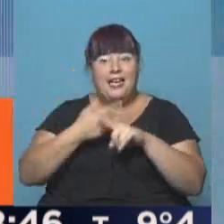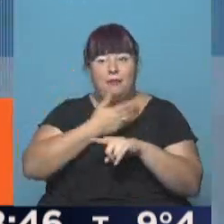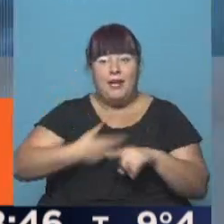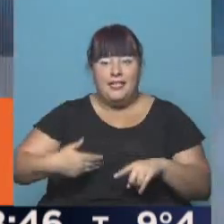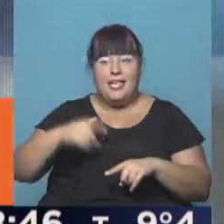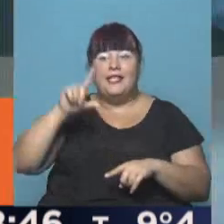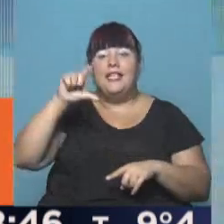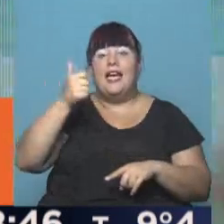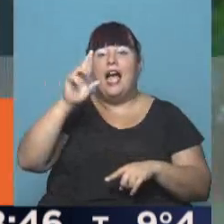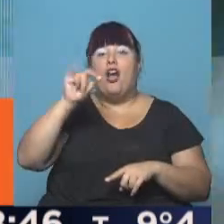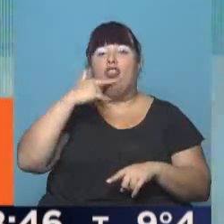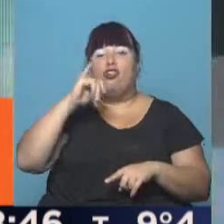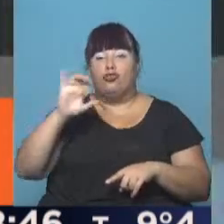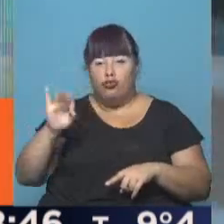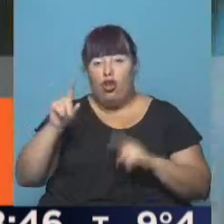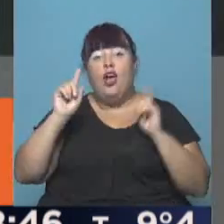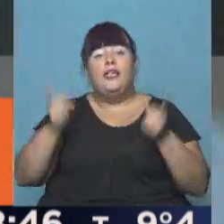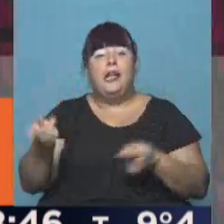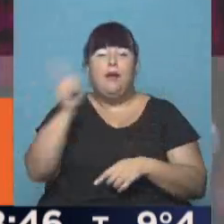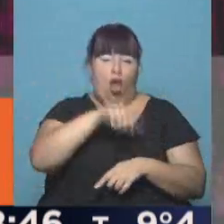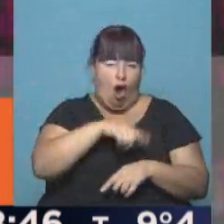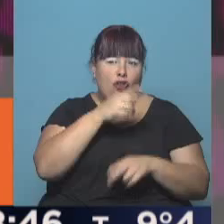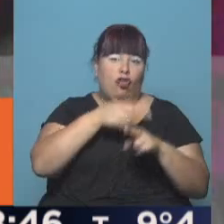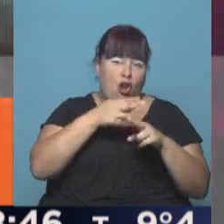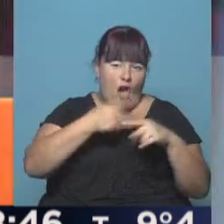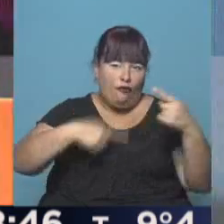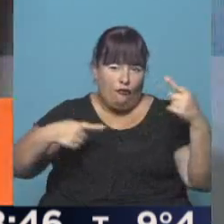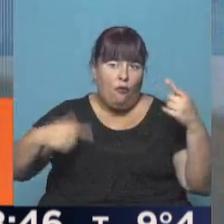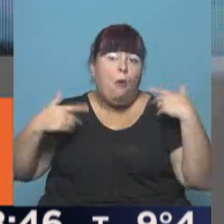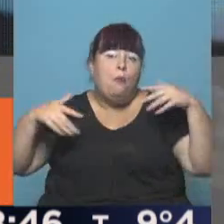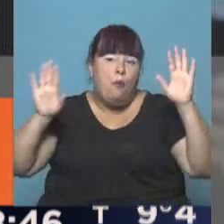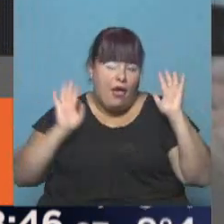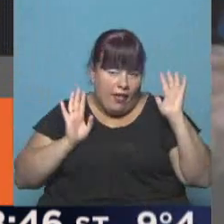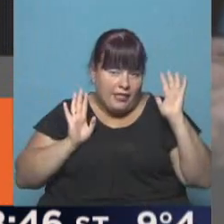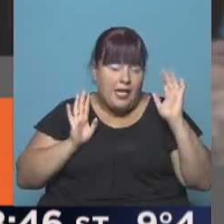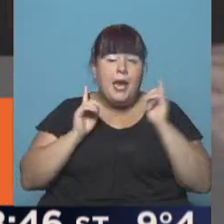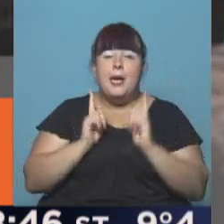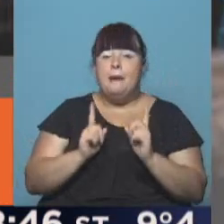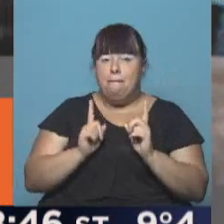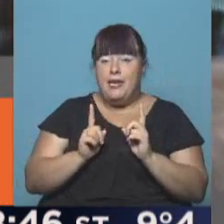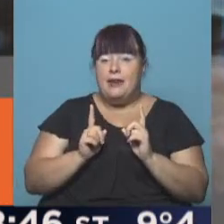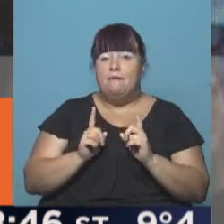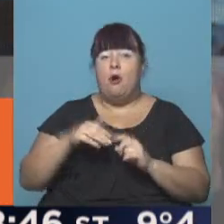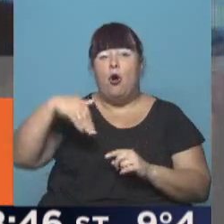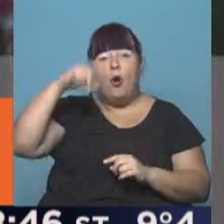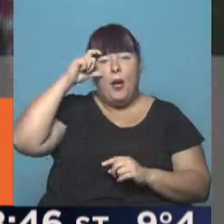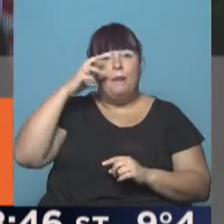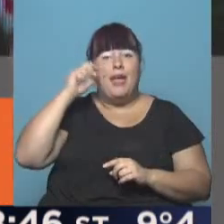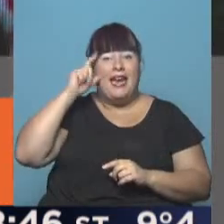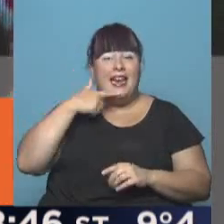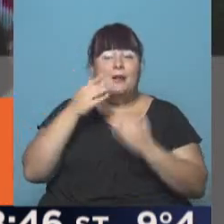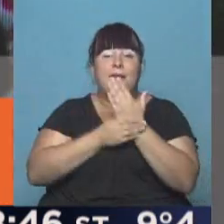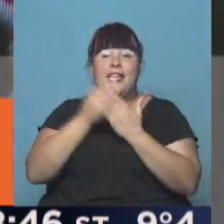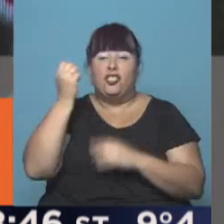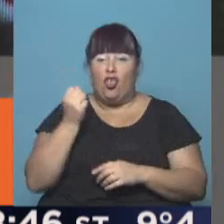expresidente Fernando Henrique Cardoso. También hay otros nombres que podrían ser el propio Enrique Meireles, que es el ministro